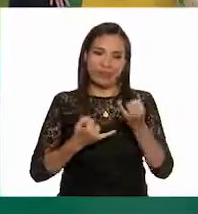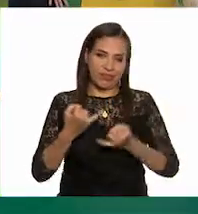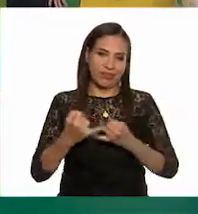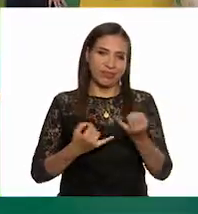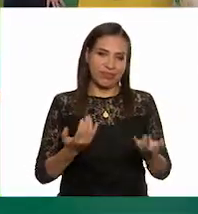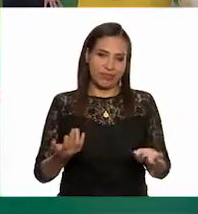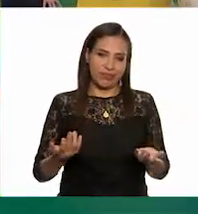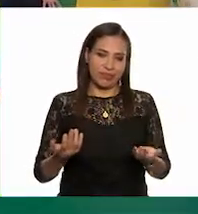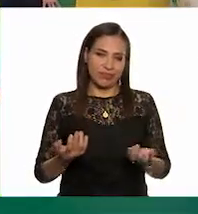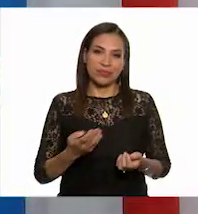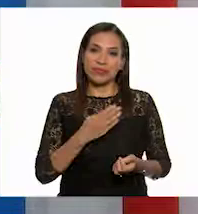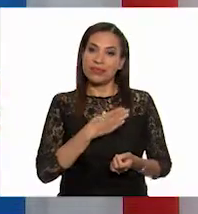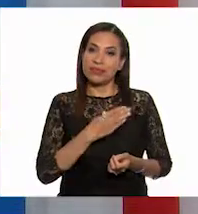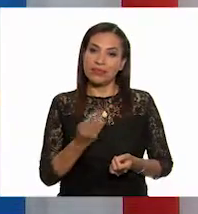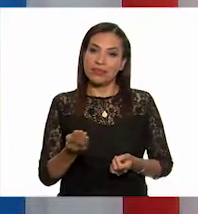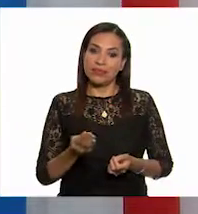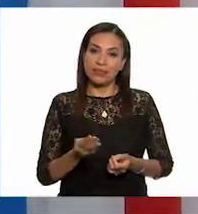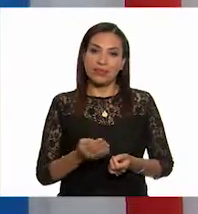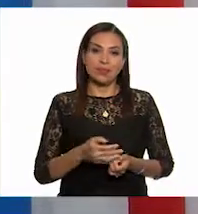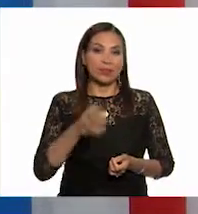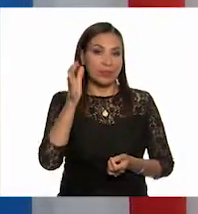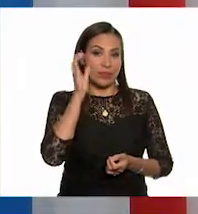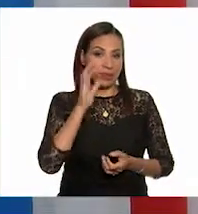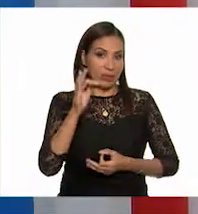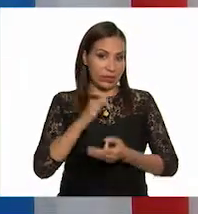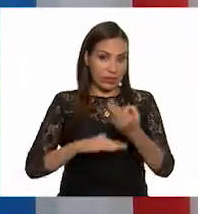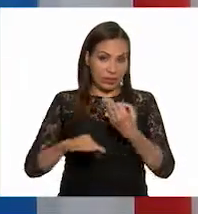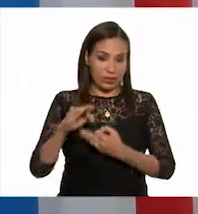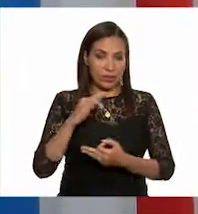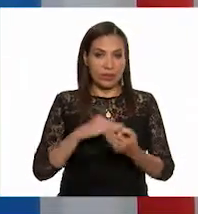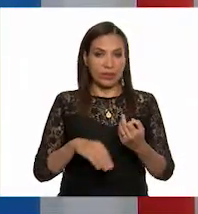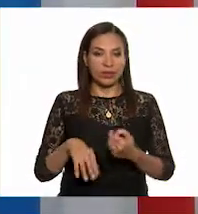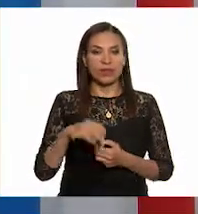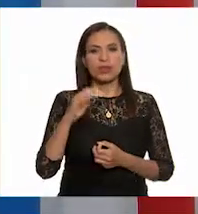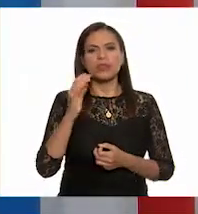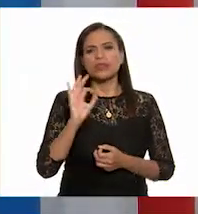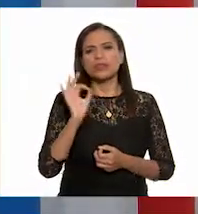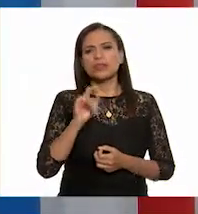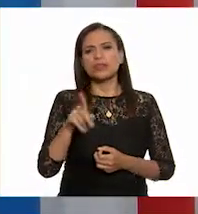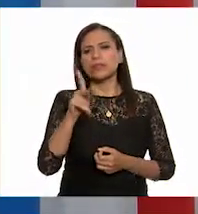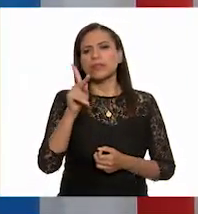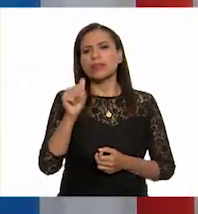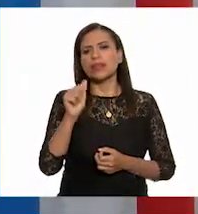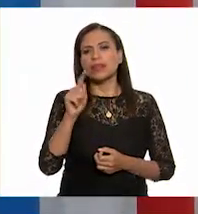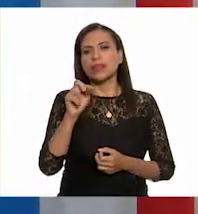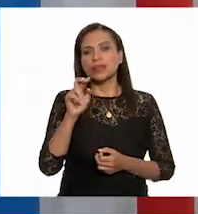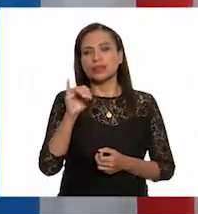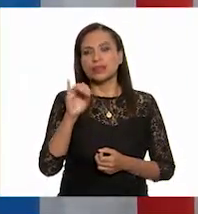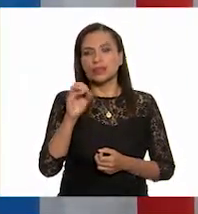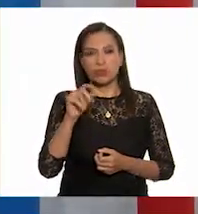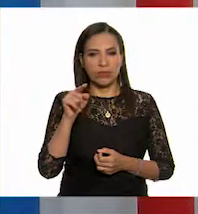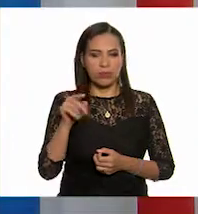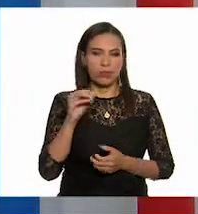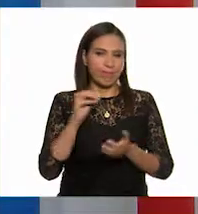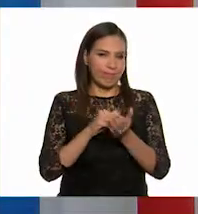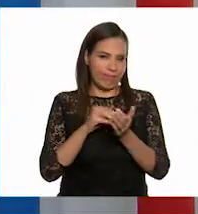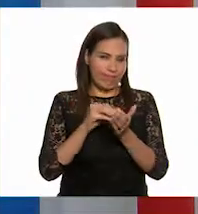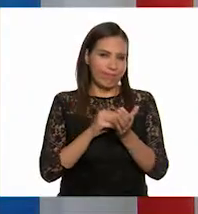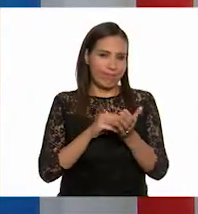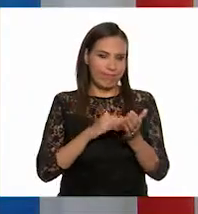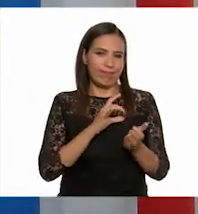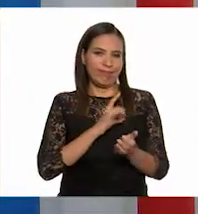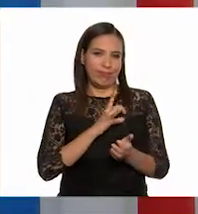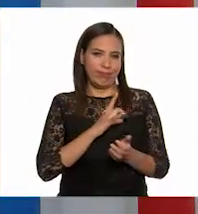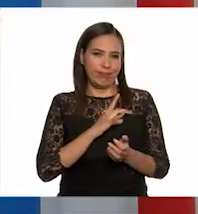jugando! Bueno, casi todos. Solo Patricio está todavía un